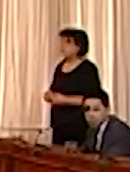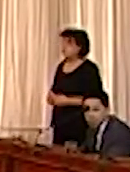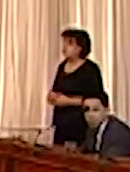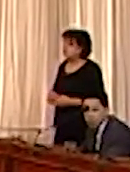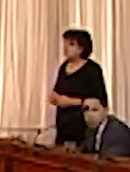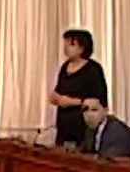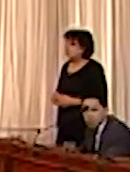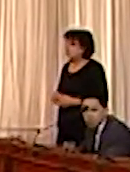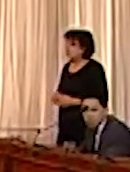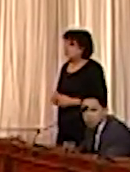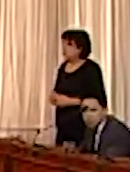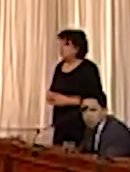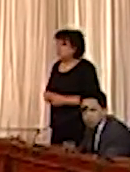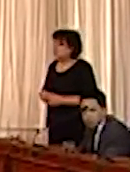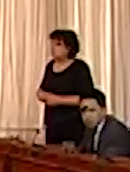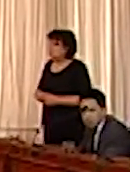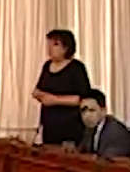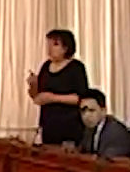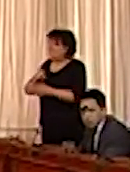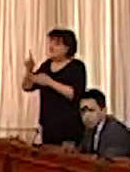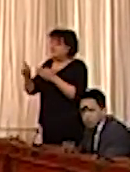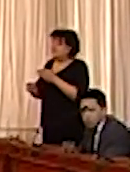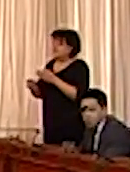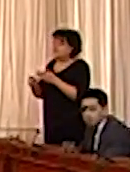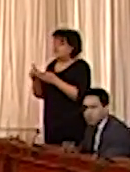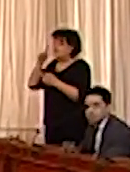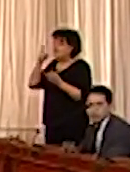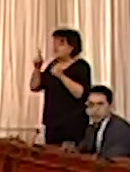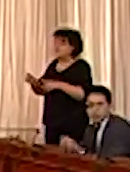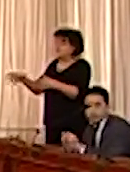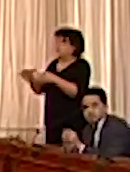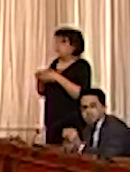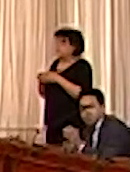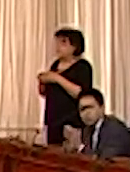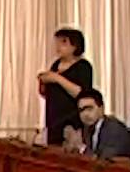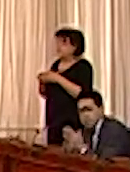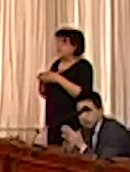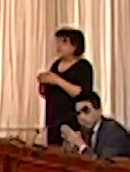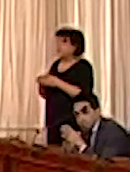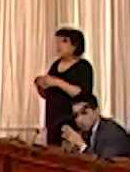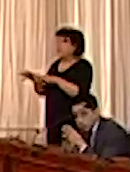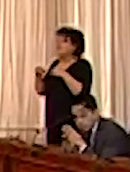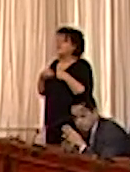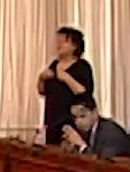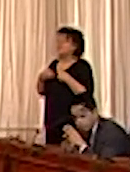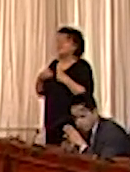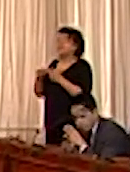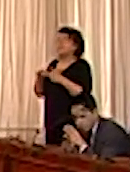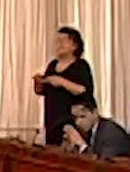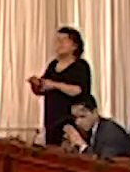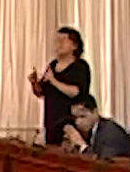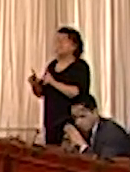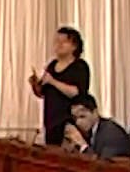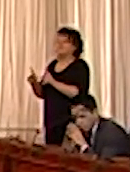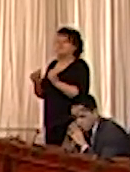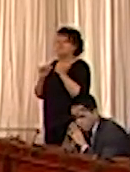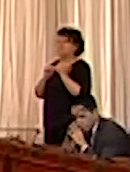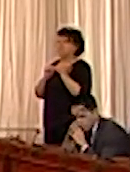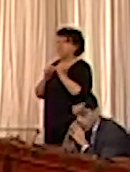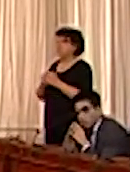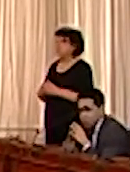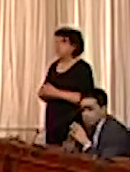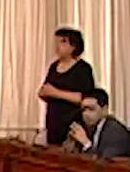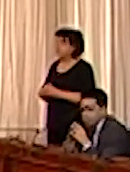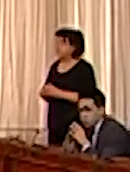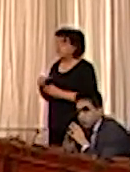favor proyecto de acuerdo del consejo que aprueba la licencia solicitada por el alcalde miraflores jorge vicente martín